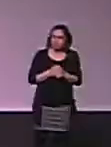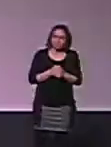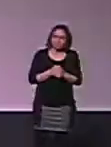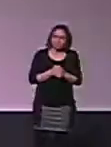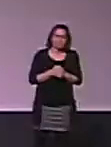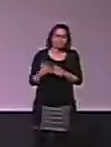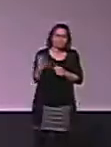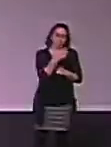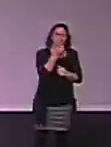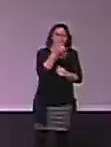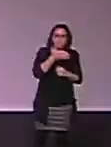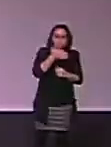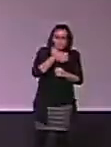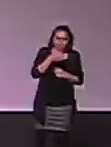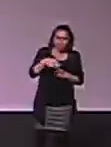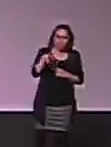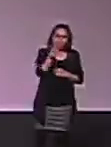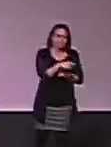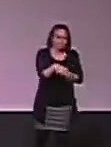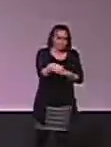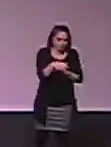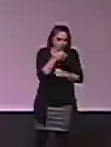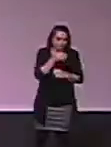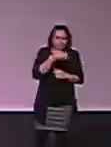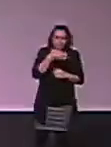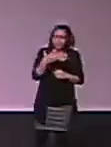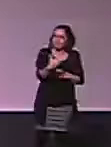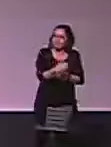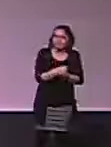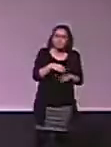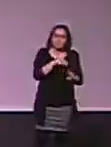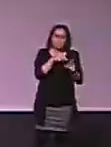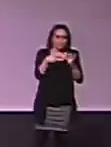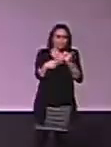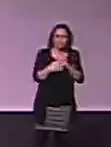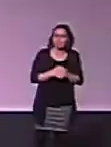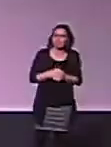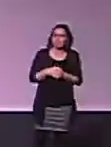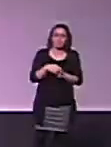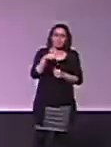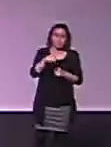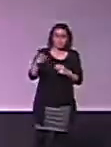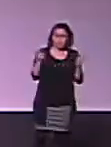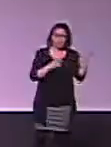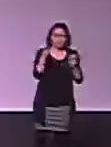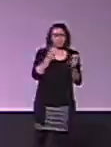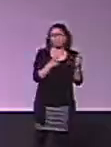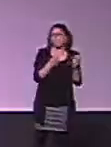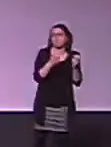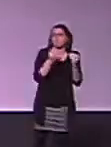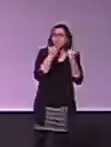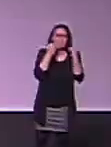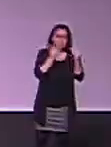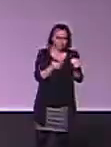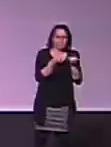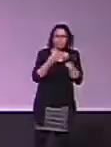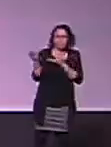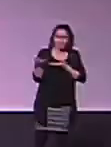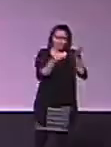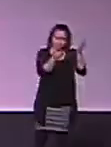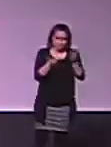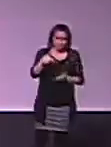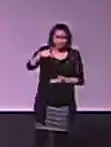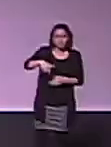Arratsaldeon guztioi, buenas tardes a todos. Mila esker gaur hemen gurekin egoteagatik eta ongi etorri Carmen Nadarraga